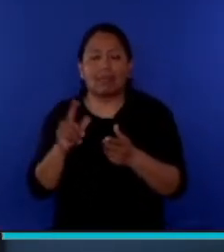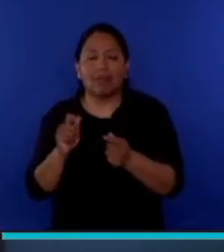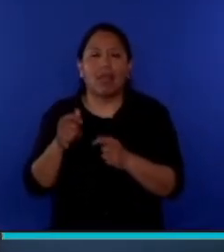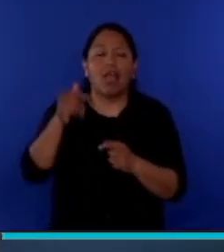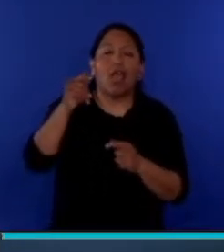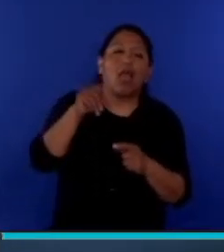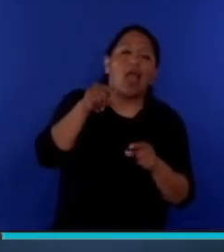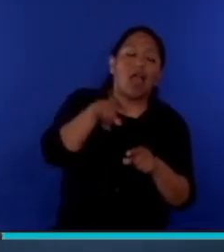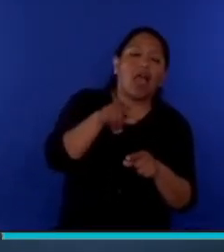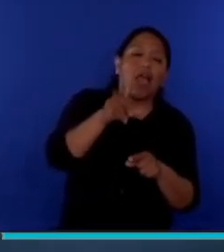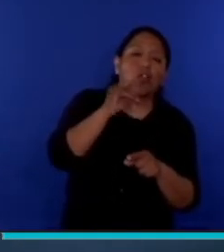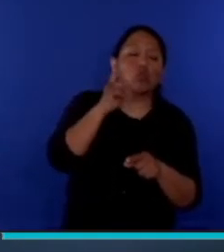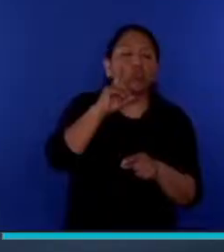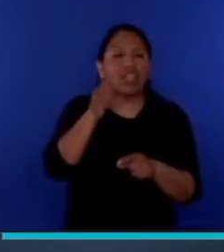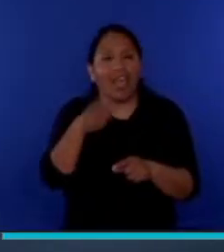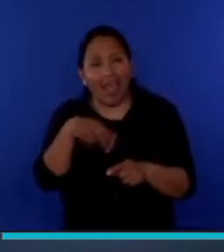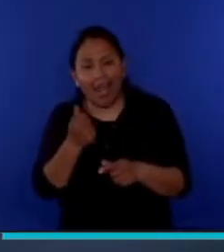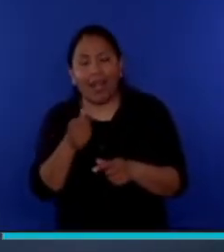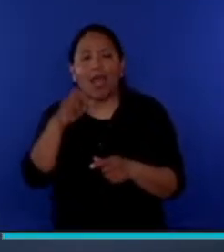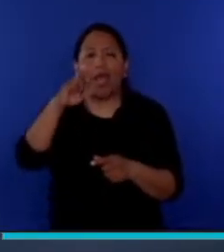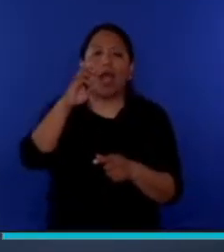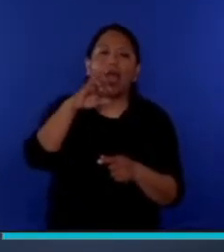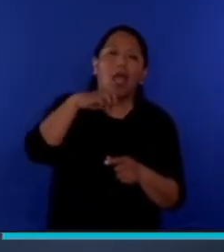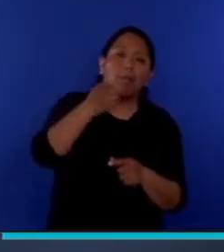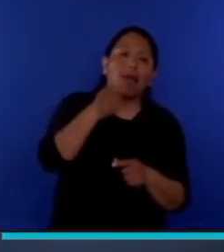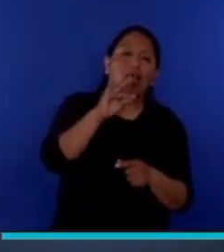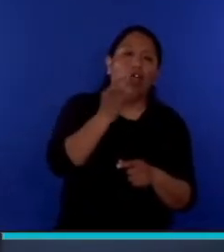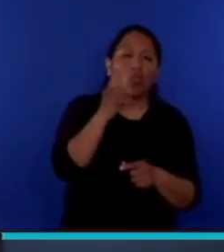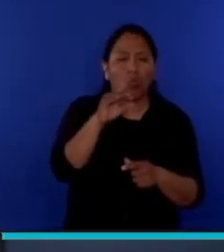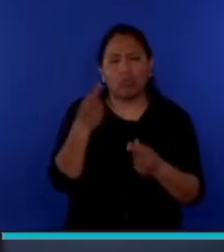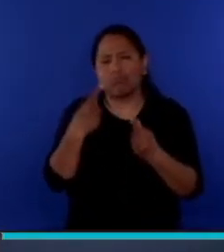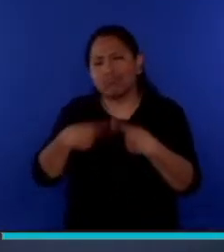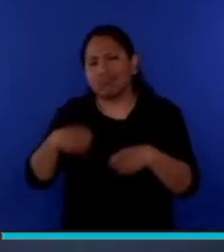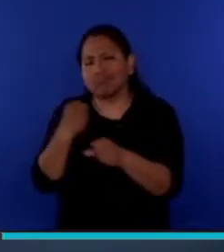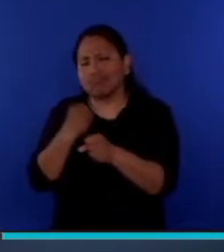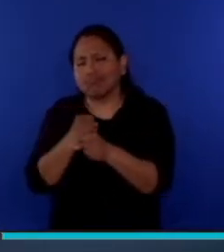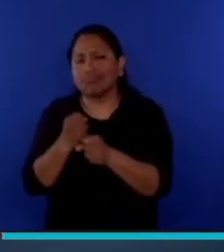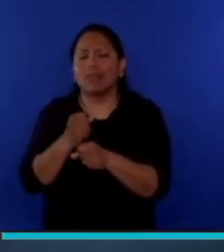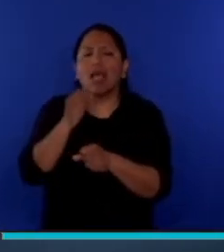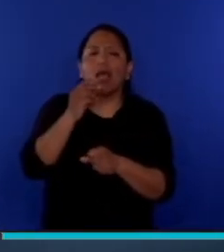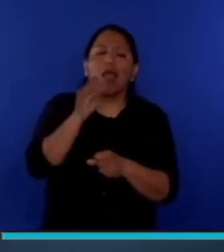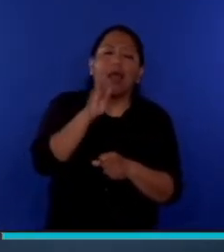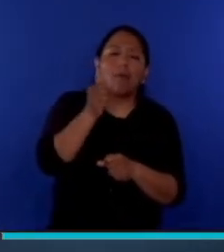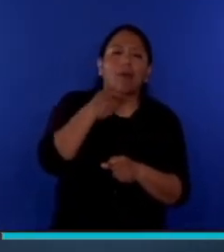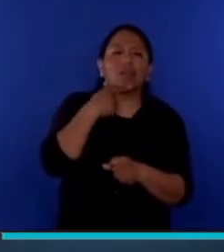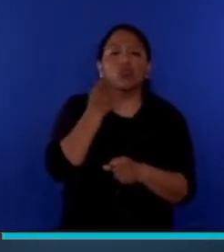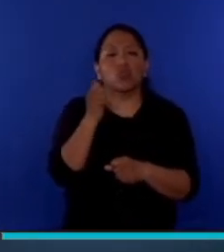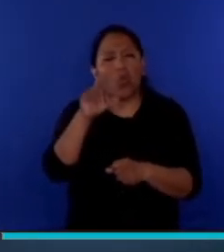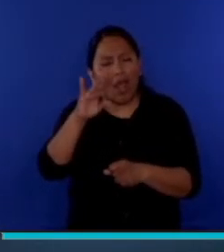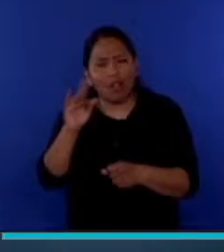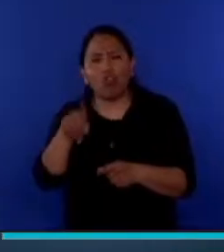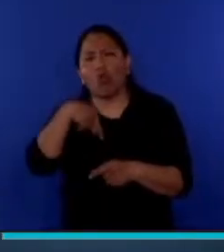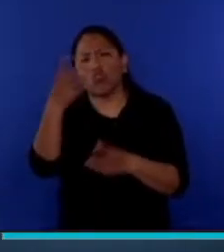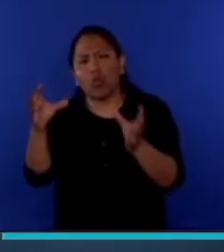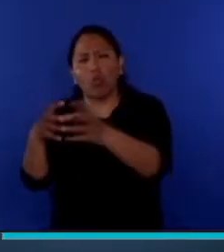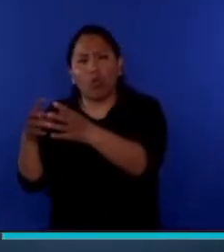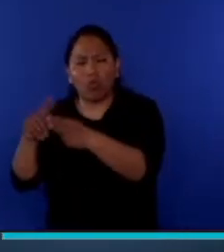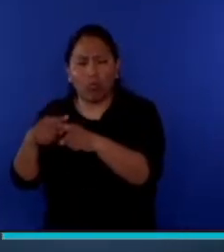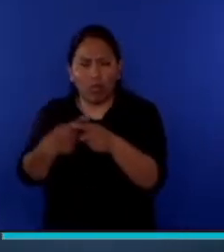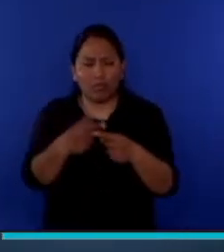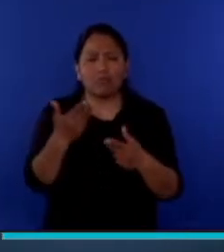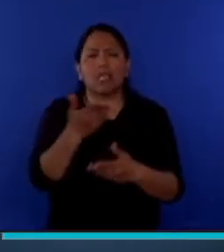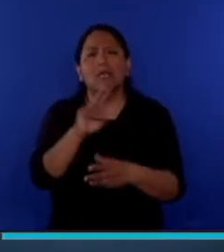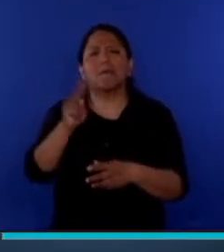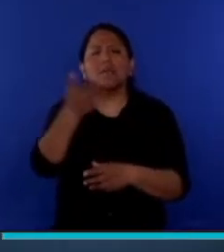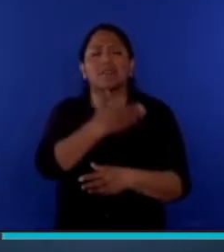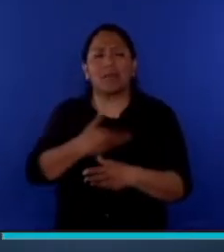Mariana, a Luciana Padulo, con las que venimos trabajando incansablemente muchas cosas, y a Marce Basualdo también, pero en otros bloques también. El